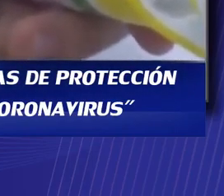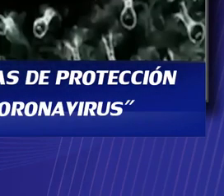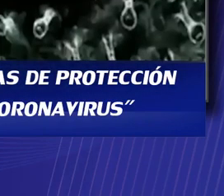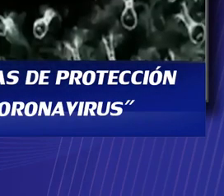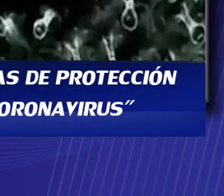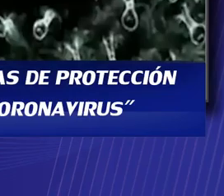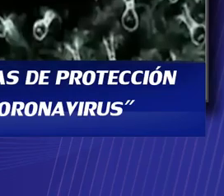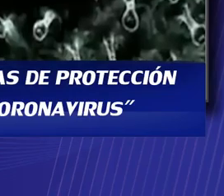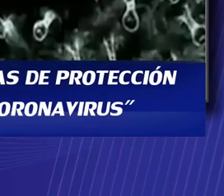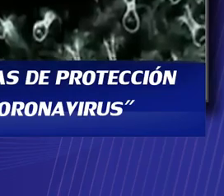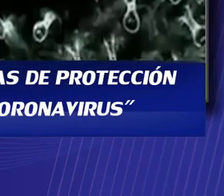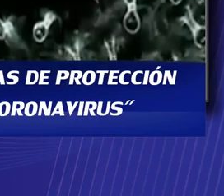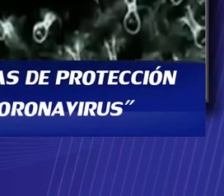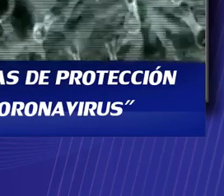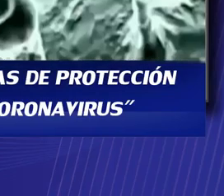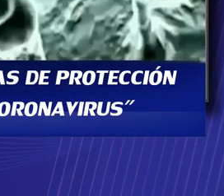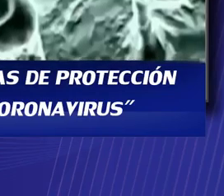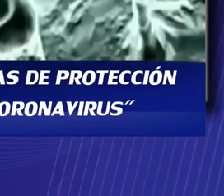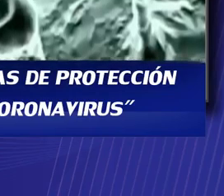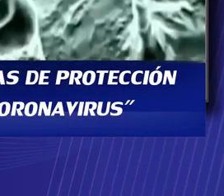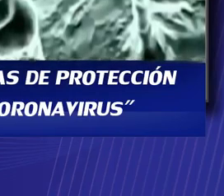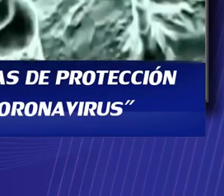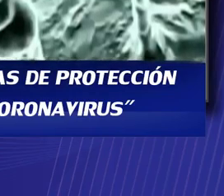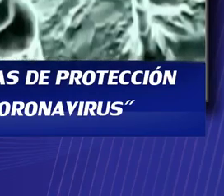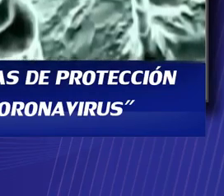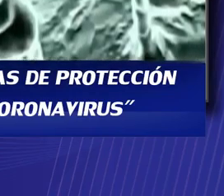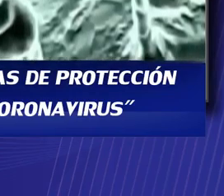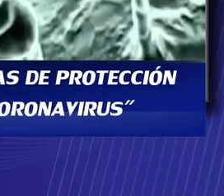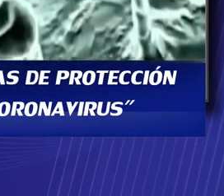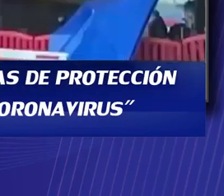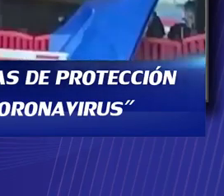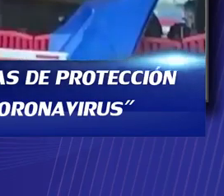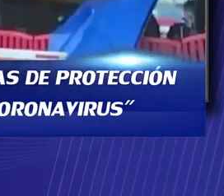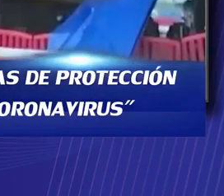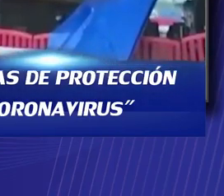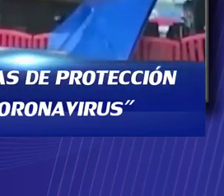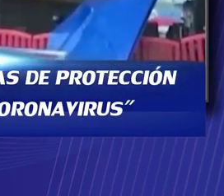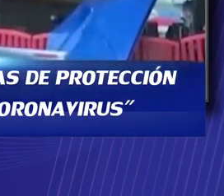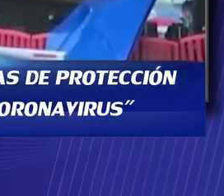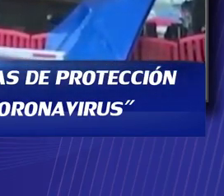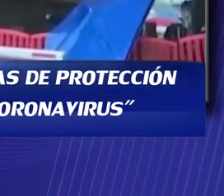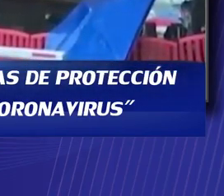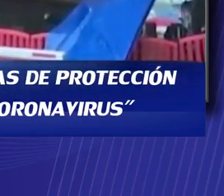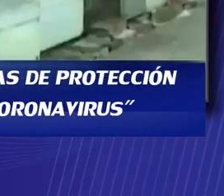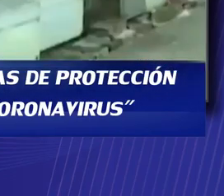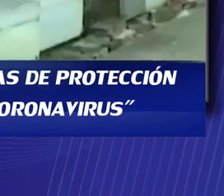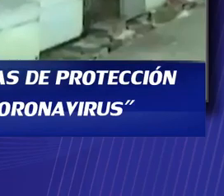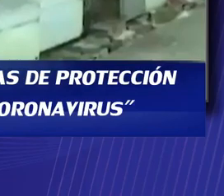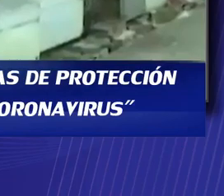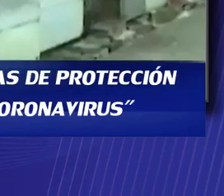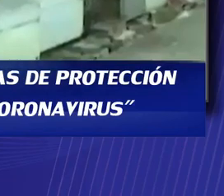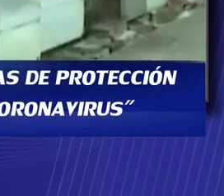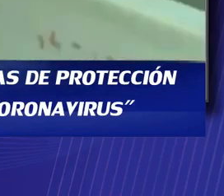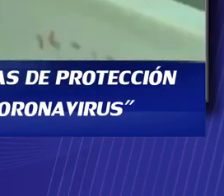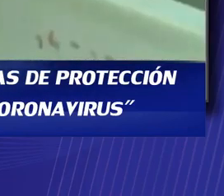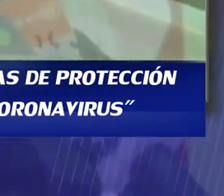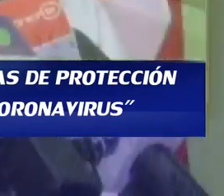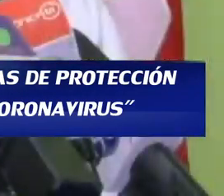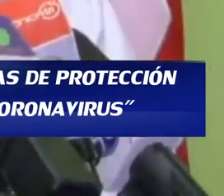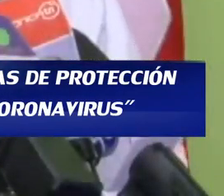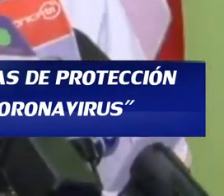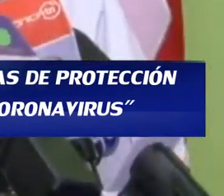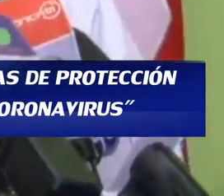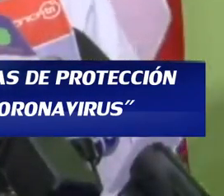presentamos cuadros respiratorios para evitar complicaciones y que están nuestras unidades preparadas para atender a nuestra población. Muchas